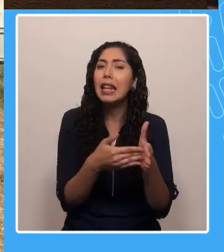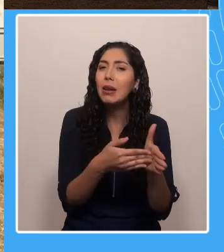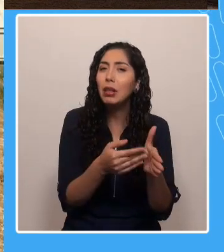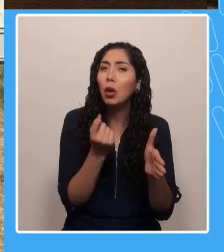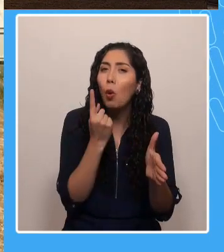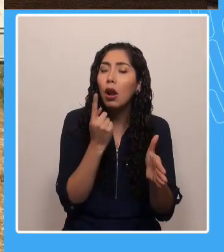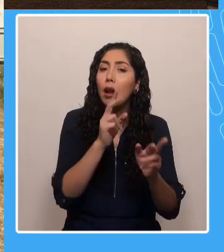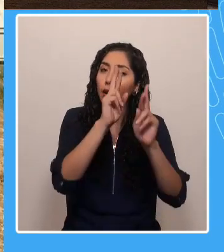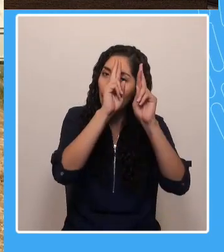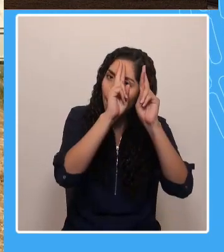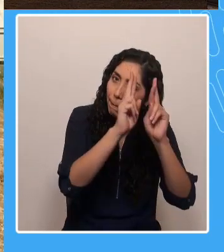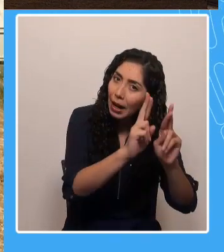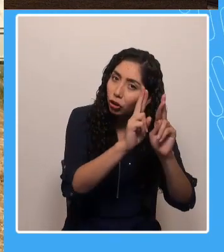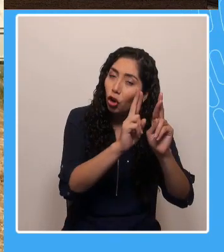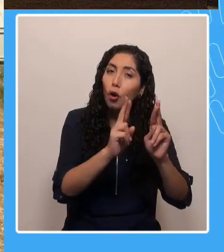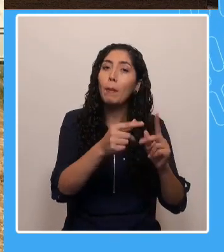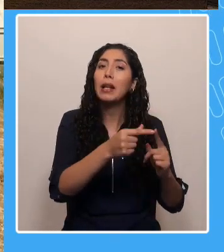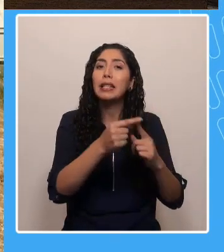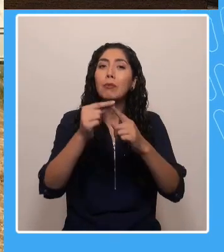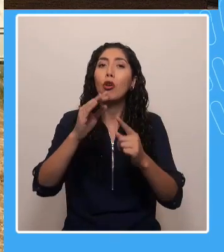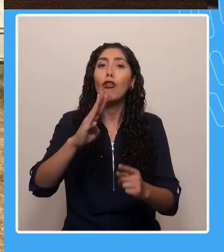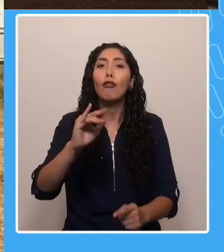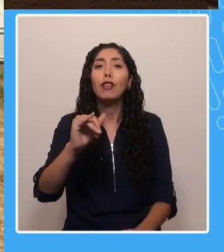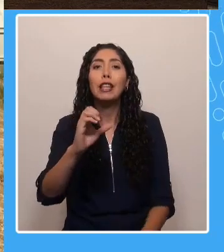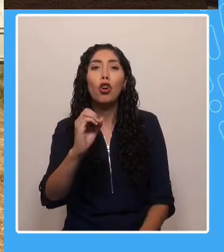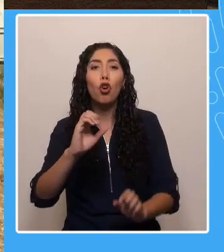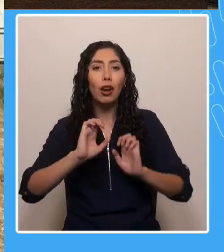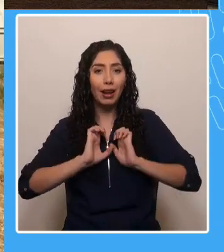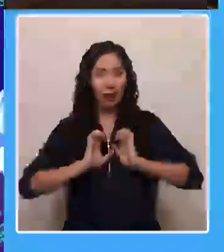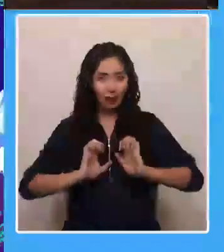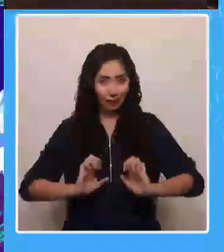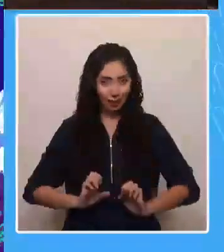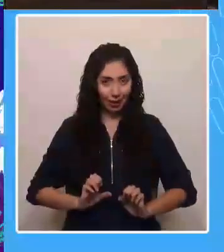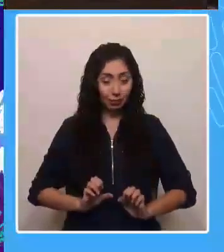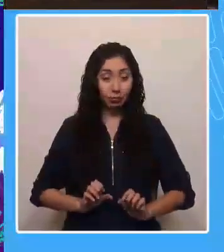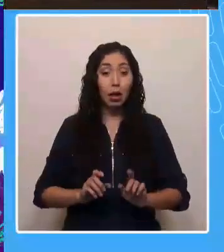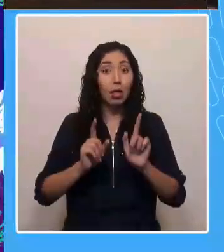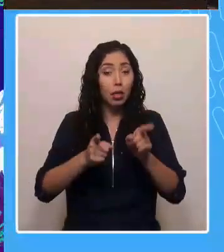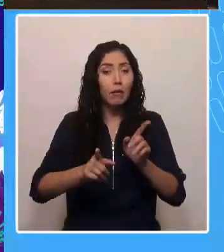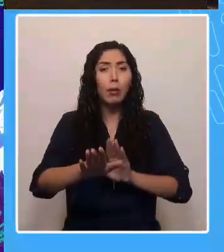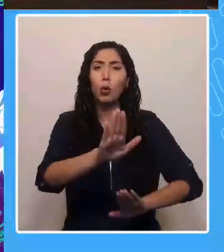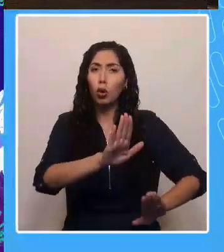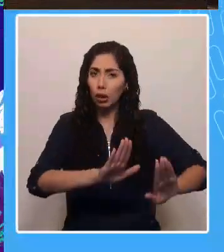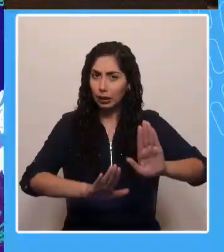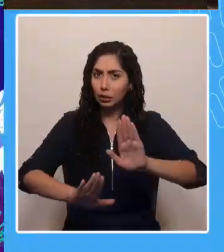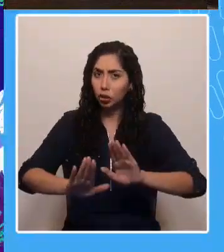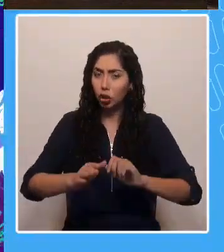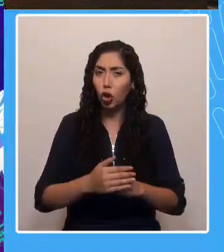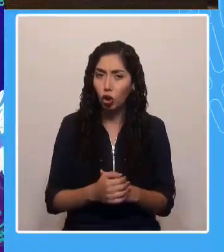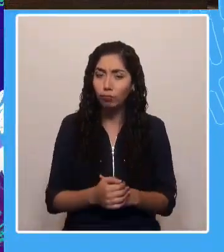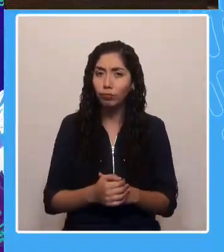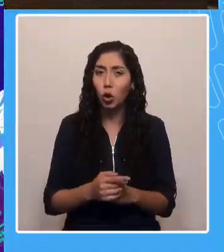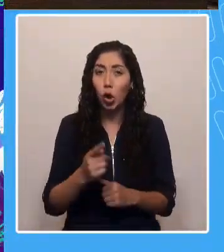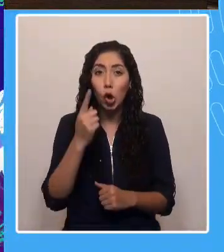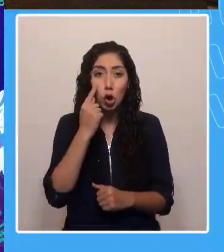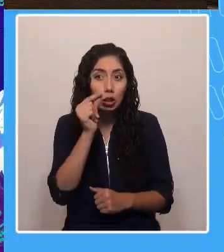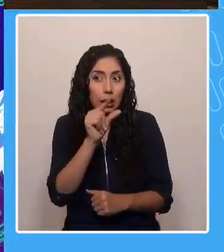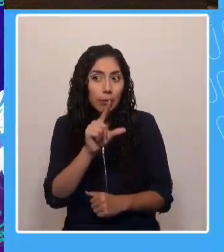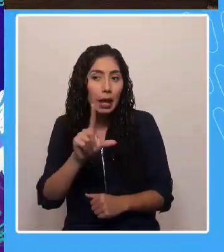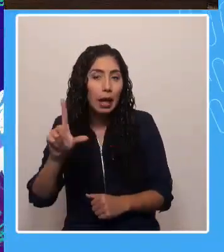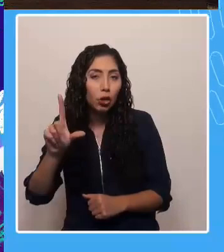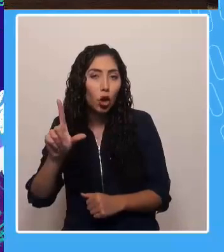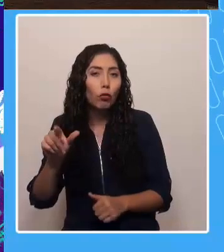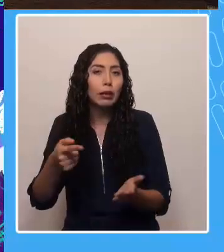de la bioética. Por el mismo motivo, debe existir una protección contra usos indebidos de los conocimientos y la